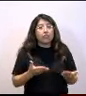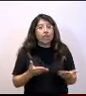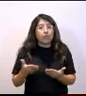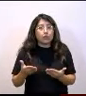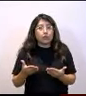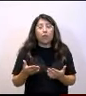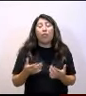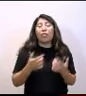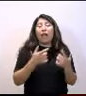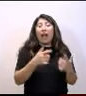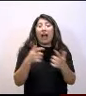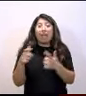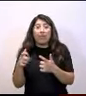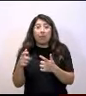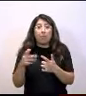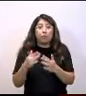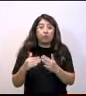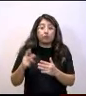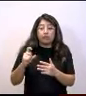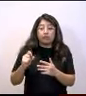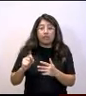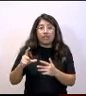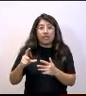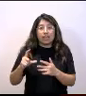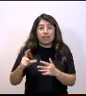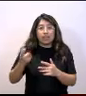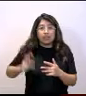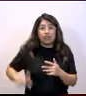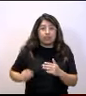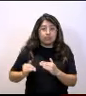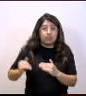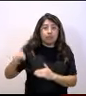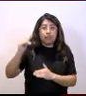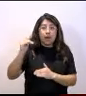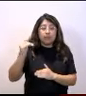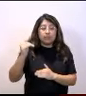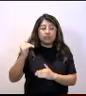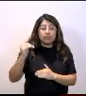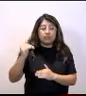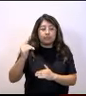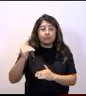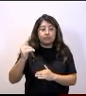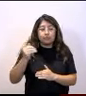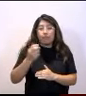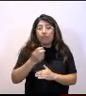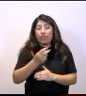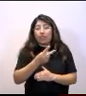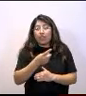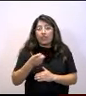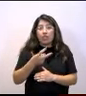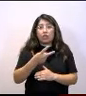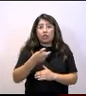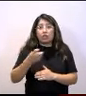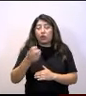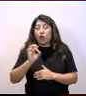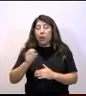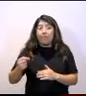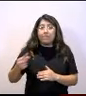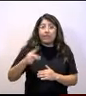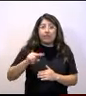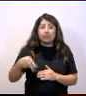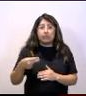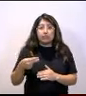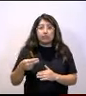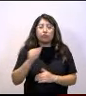más altos de los contribuyentes en nuestra comunidad autónoma en cientos o en miles de euros anuales, yo